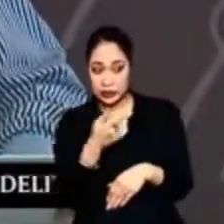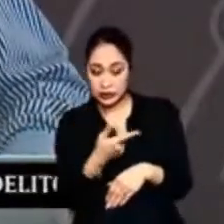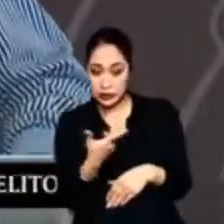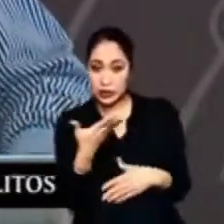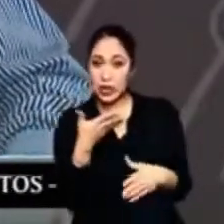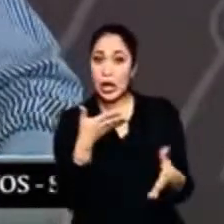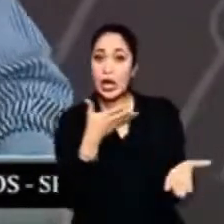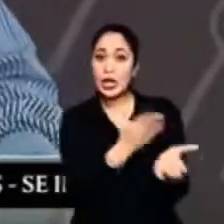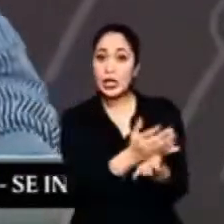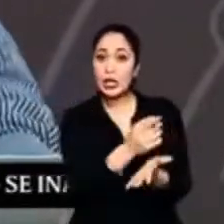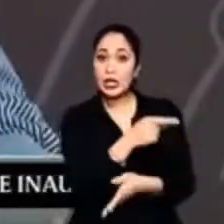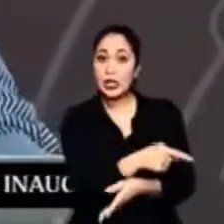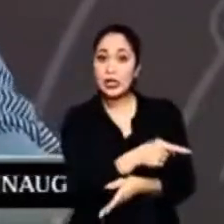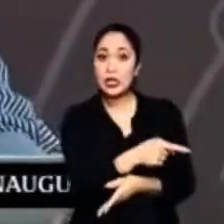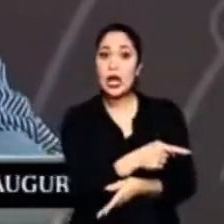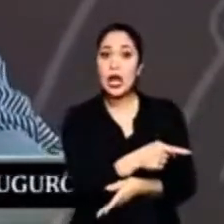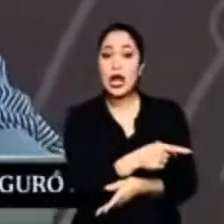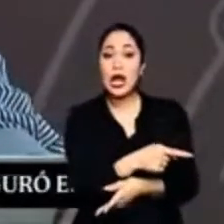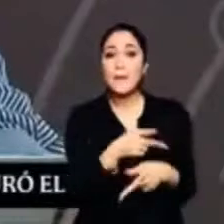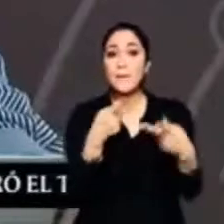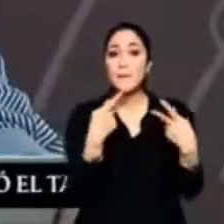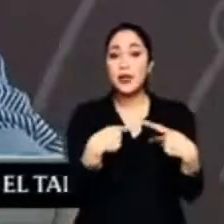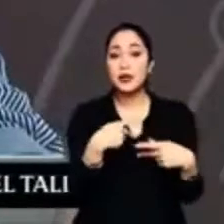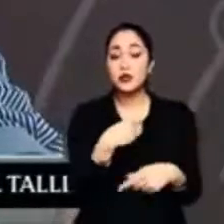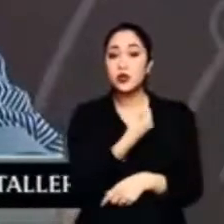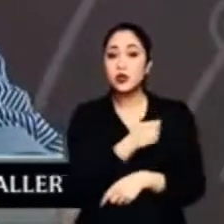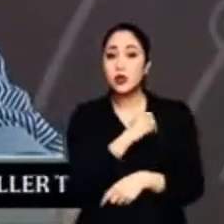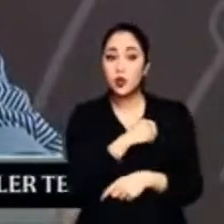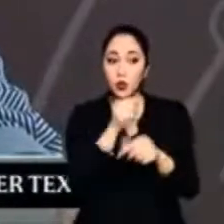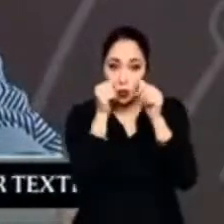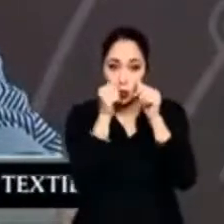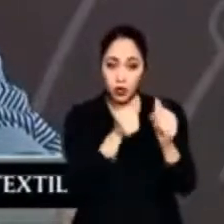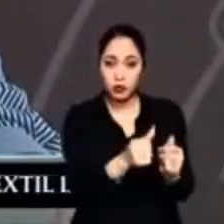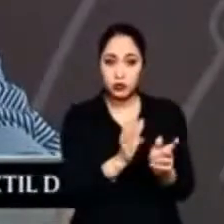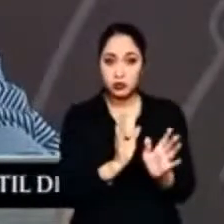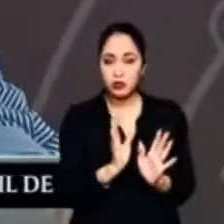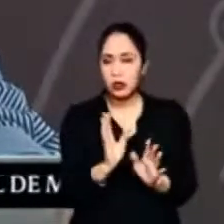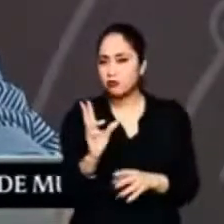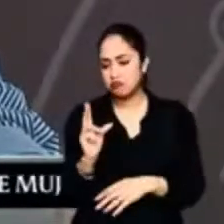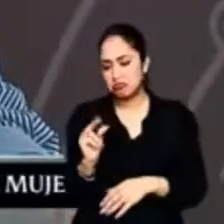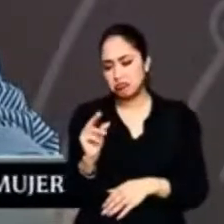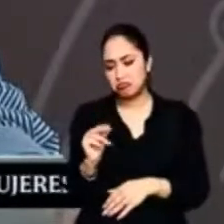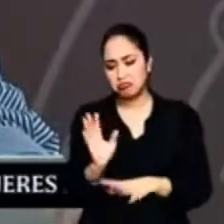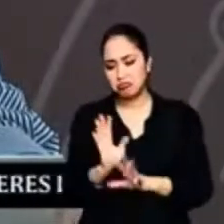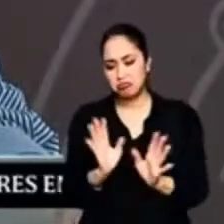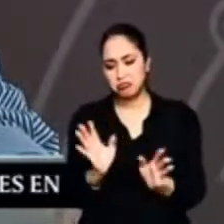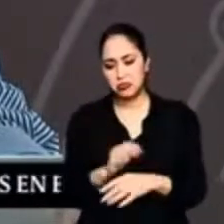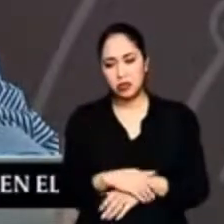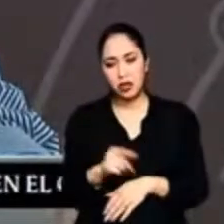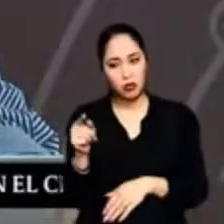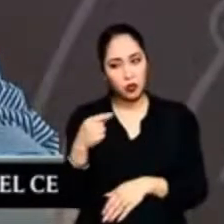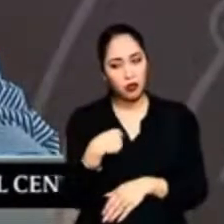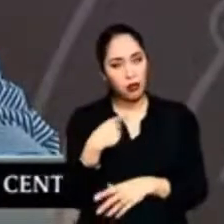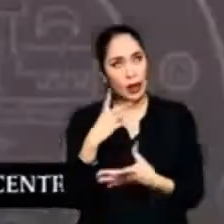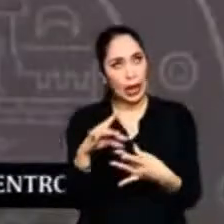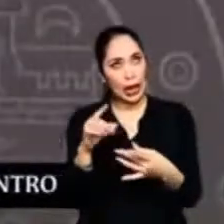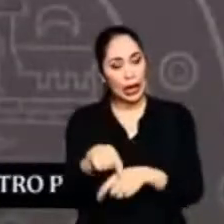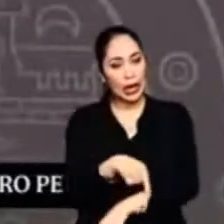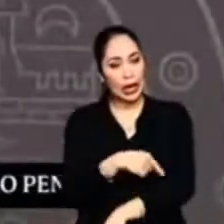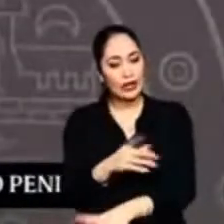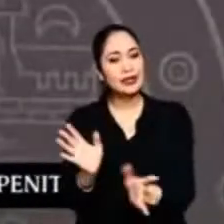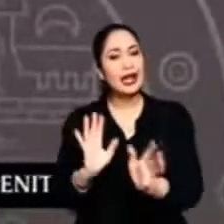el requerimiento de la salud. Pero eso es. Me hiciste hablar mucho tú, Cristian.